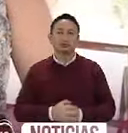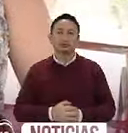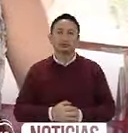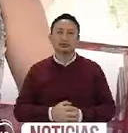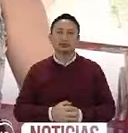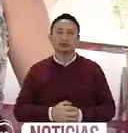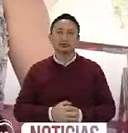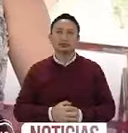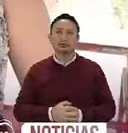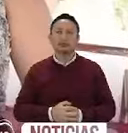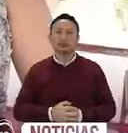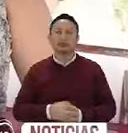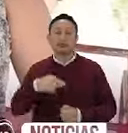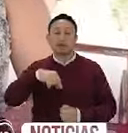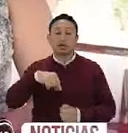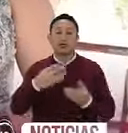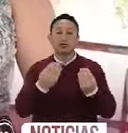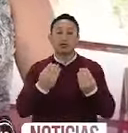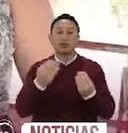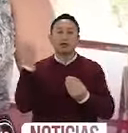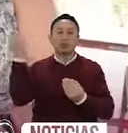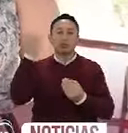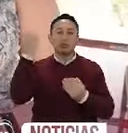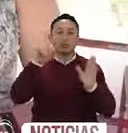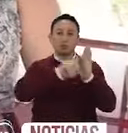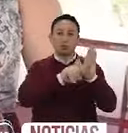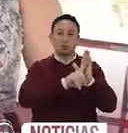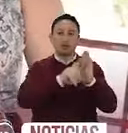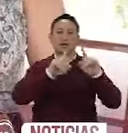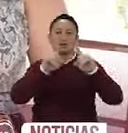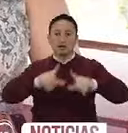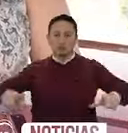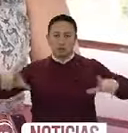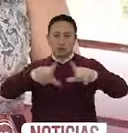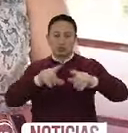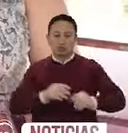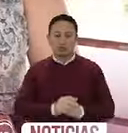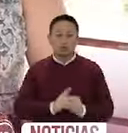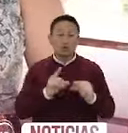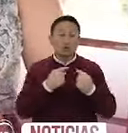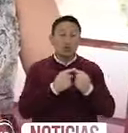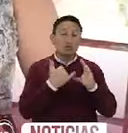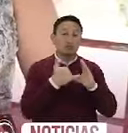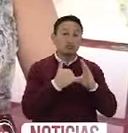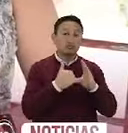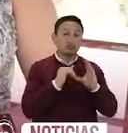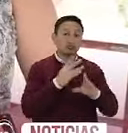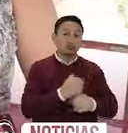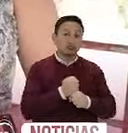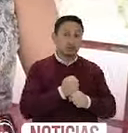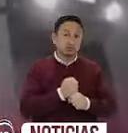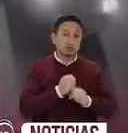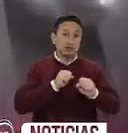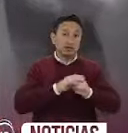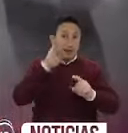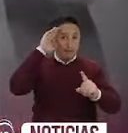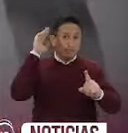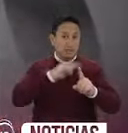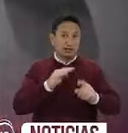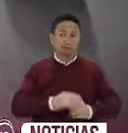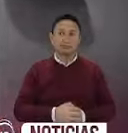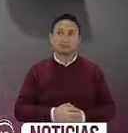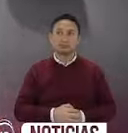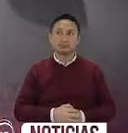del barrio. Nosotros tenemos alarmas en diferentes puntos y también tenemos un grupo de seguridad de vecinos. La